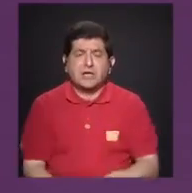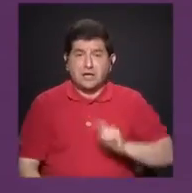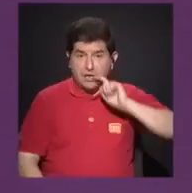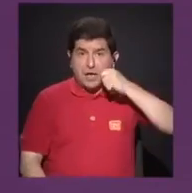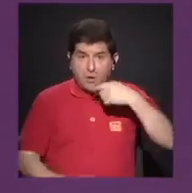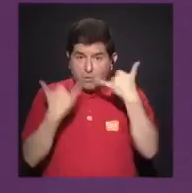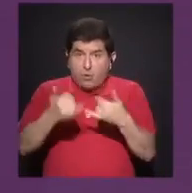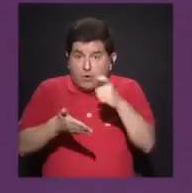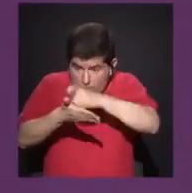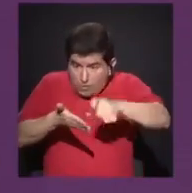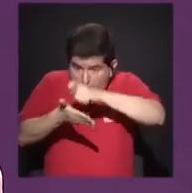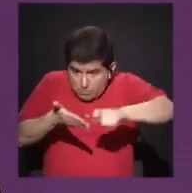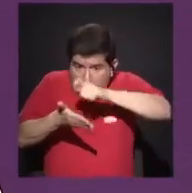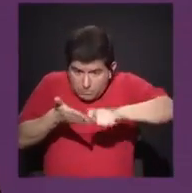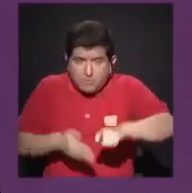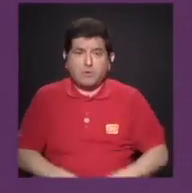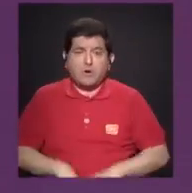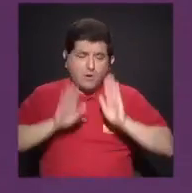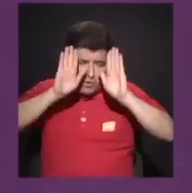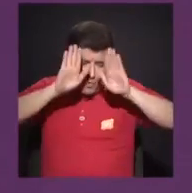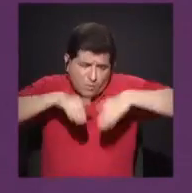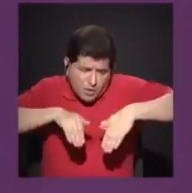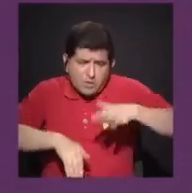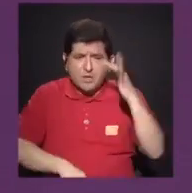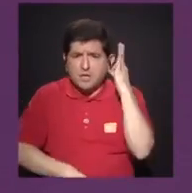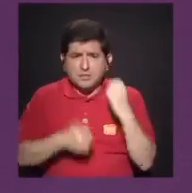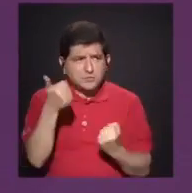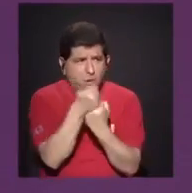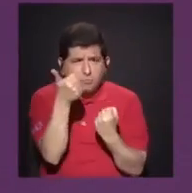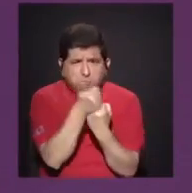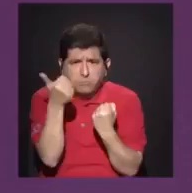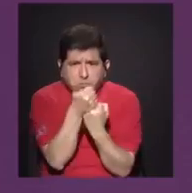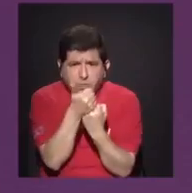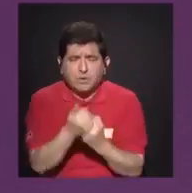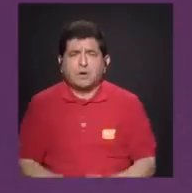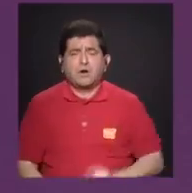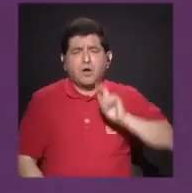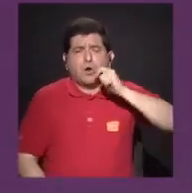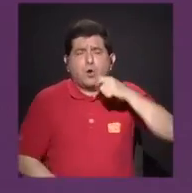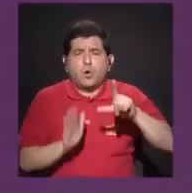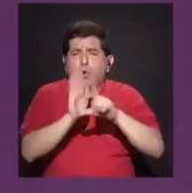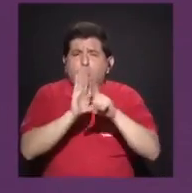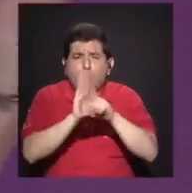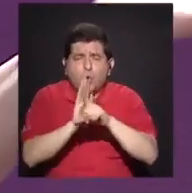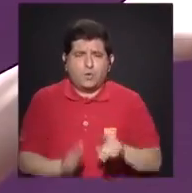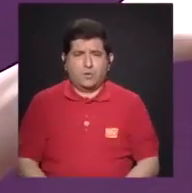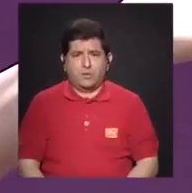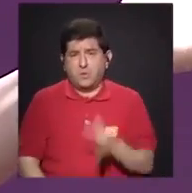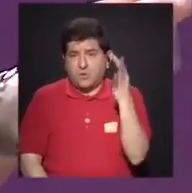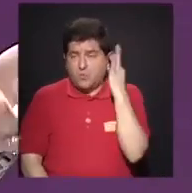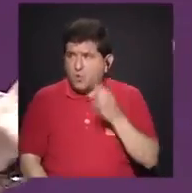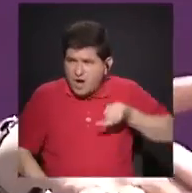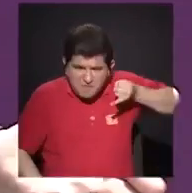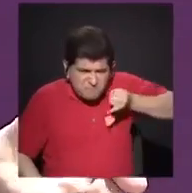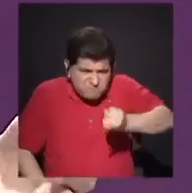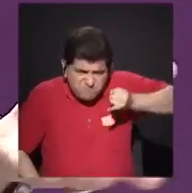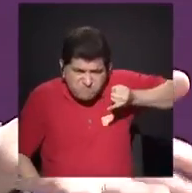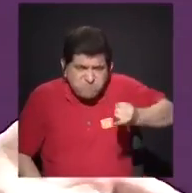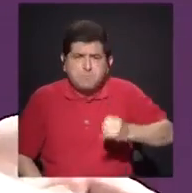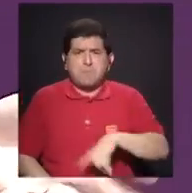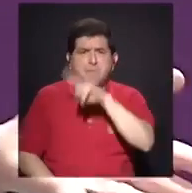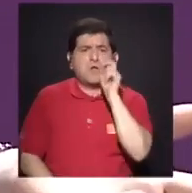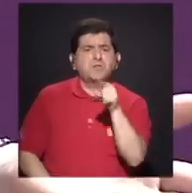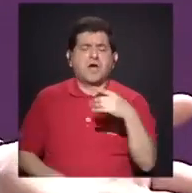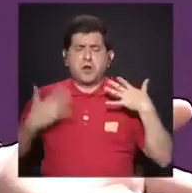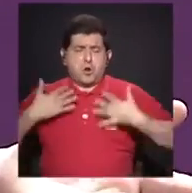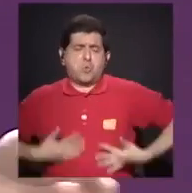códigos, la subordinación de las mujeres estaba respaldada por los códigos legales y cuando las mujeres eran violadas lo que se les preguntaba es qué